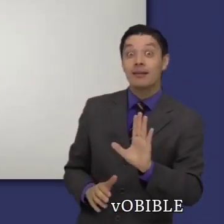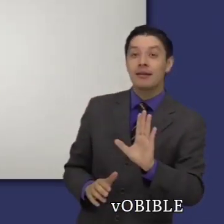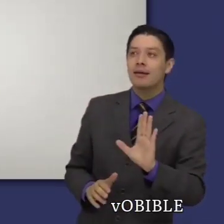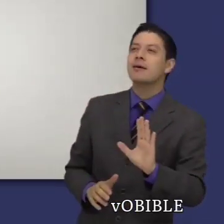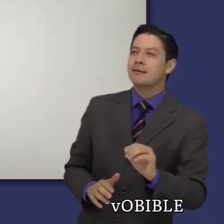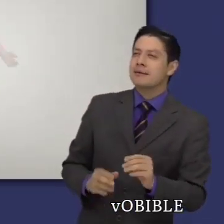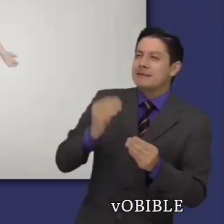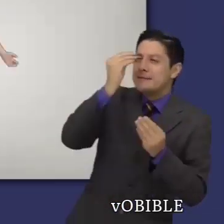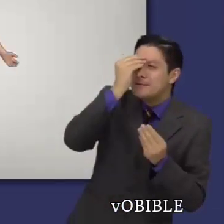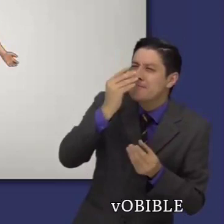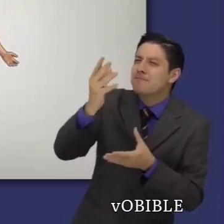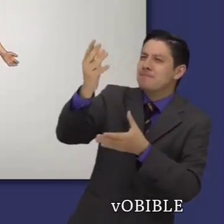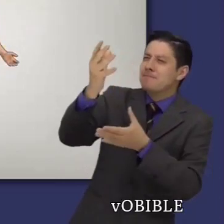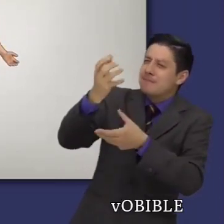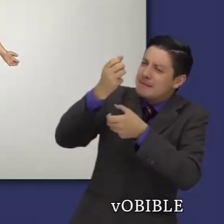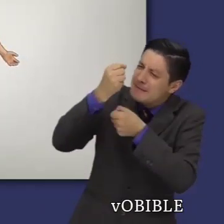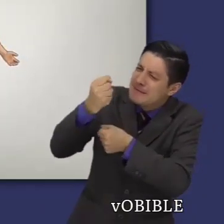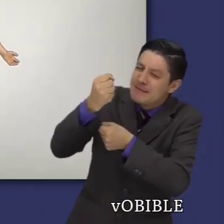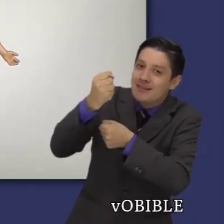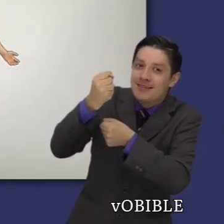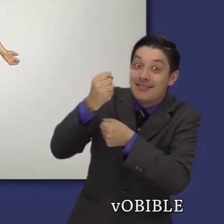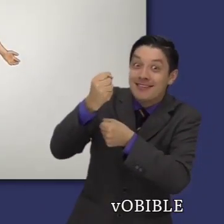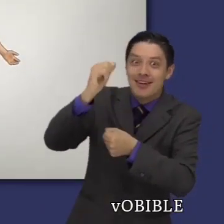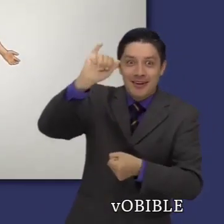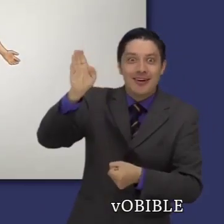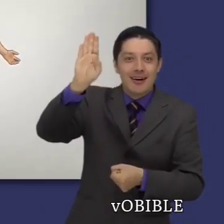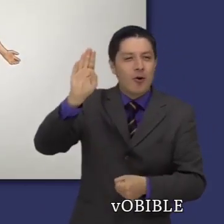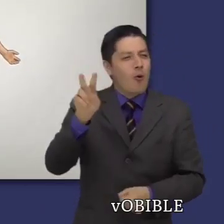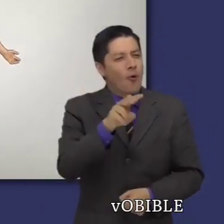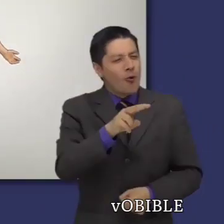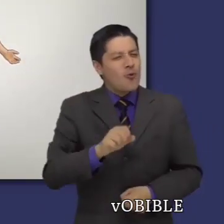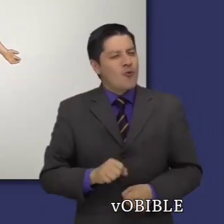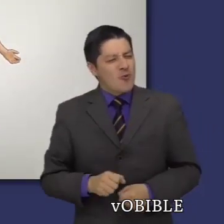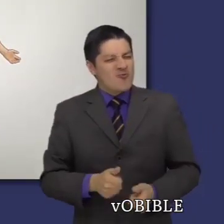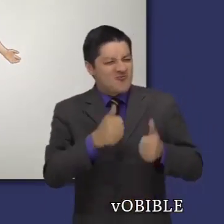embargo, Dios consideró justo a Abraham porque demostró una fe sobresaliente.